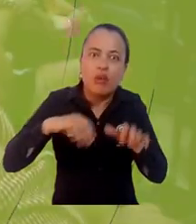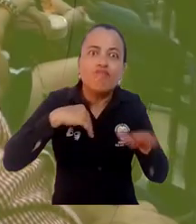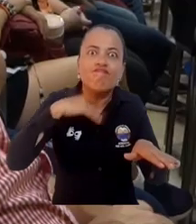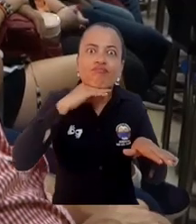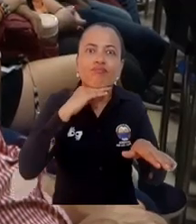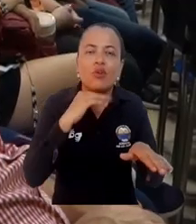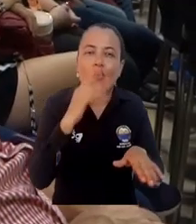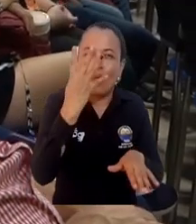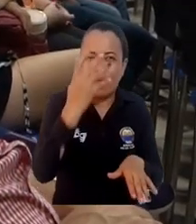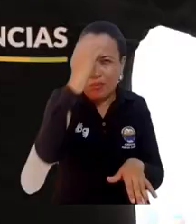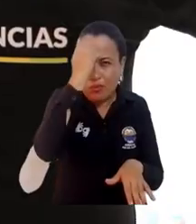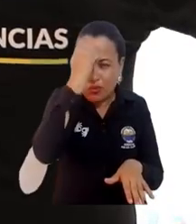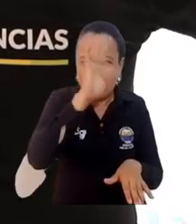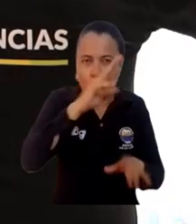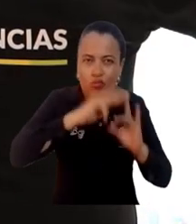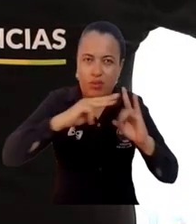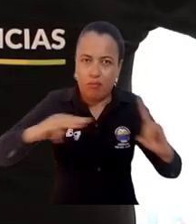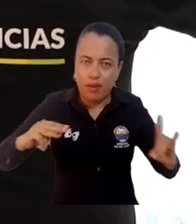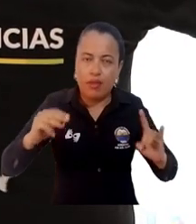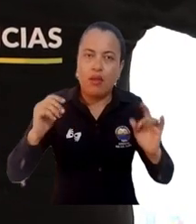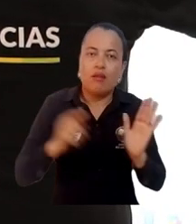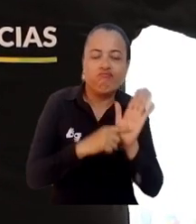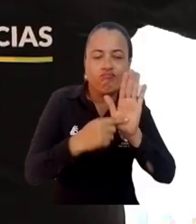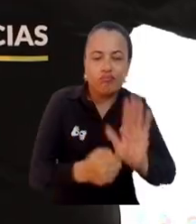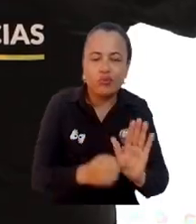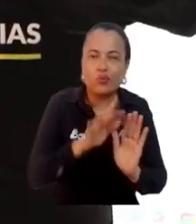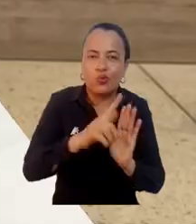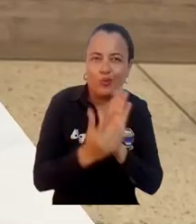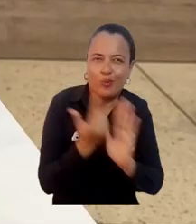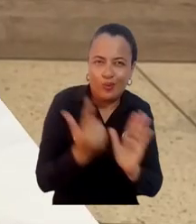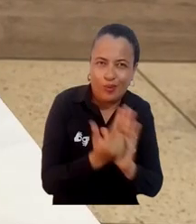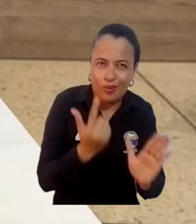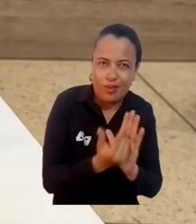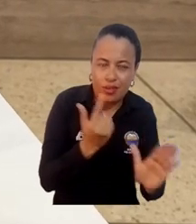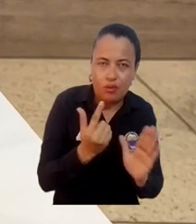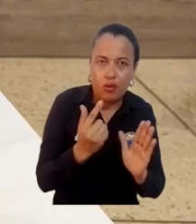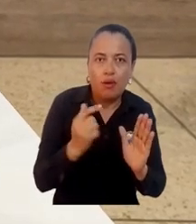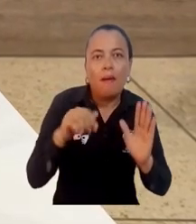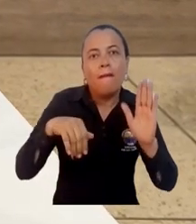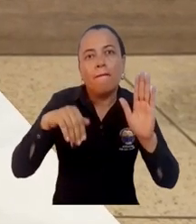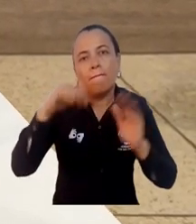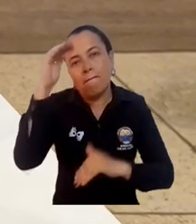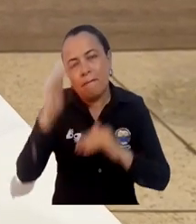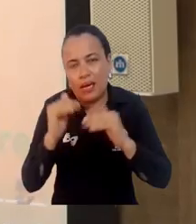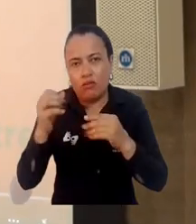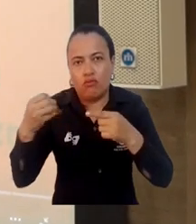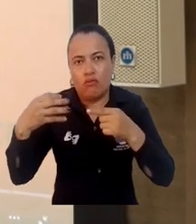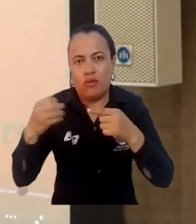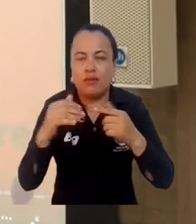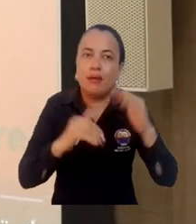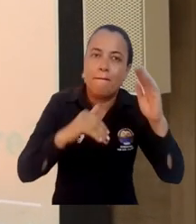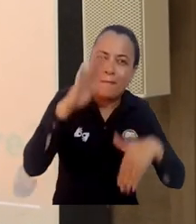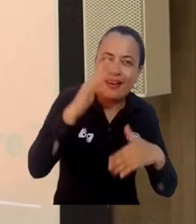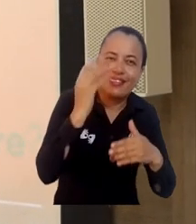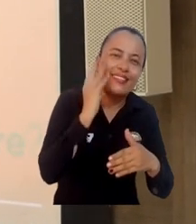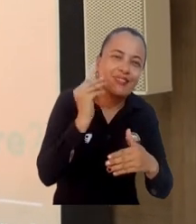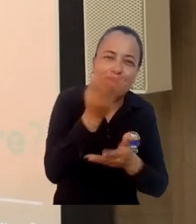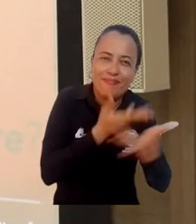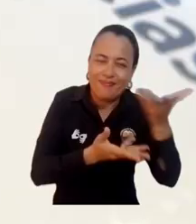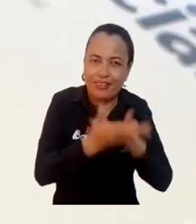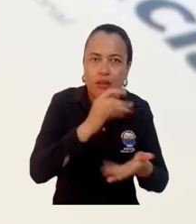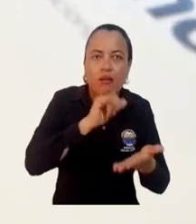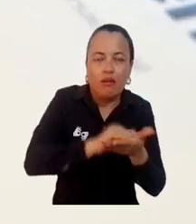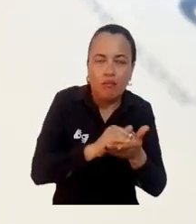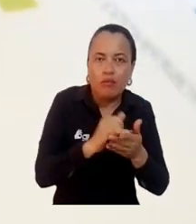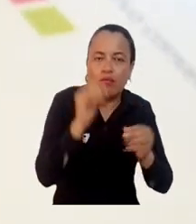Con auditorio lleno, cuatro docentes de Unimagdalena realizaron una presentación dinámica e interactiva de su libro Menos conferencias,